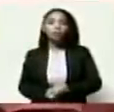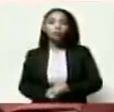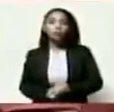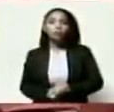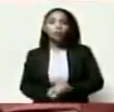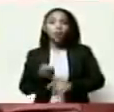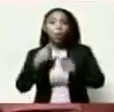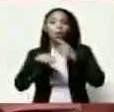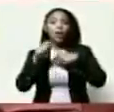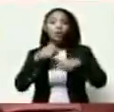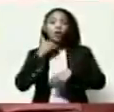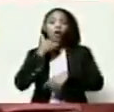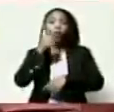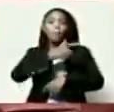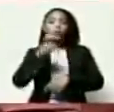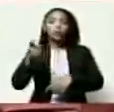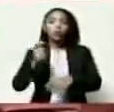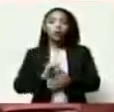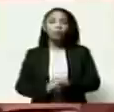Es un negocio de alguien, ¿ves?